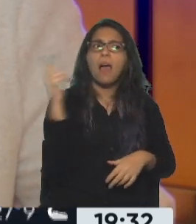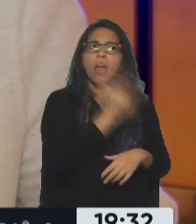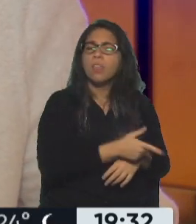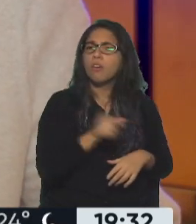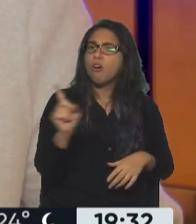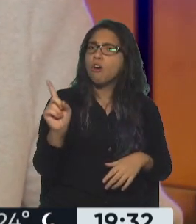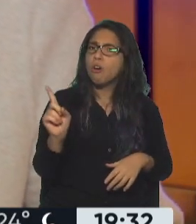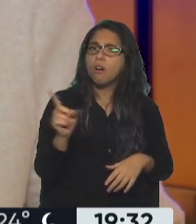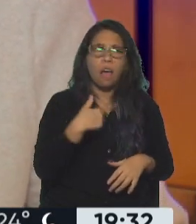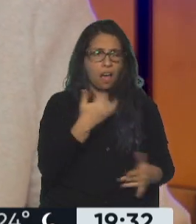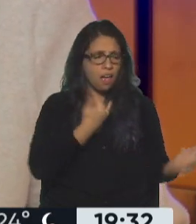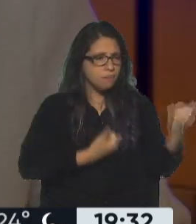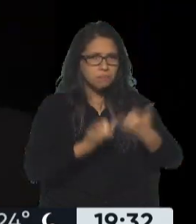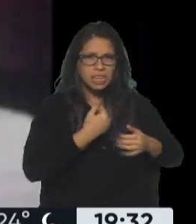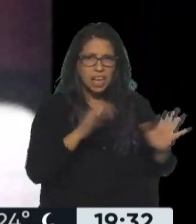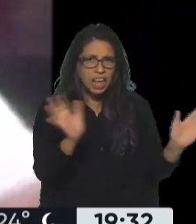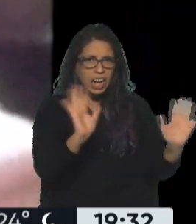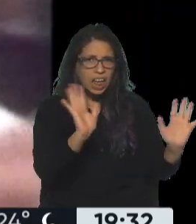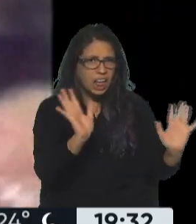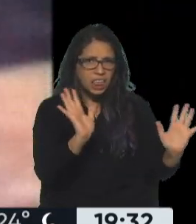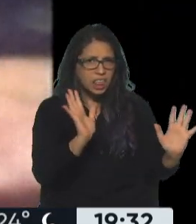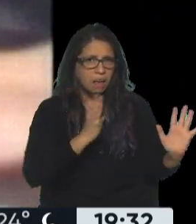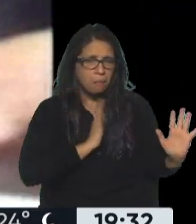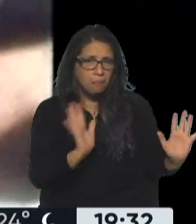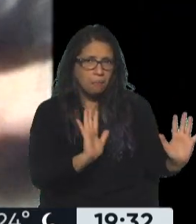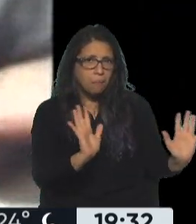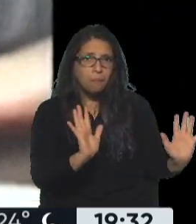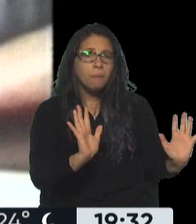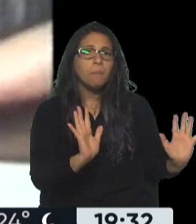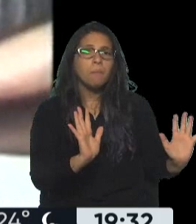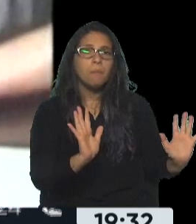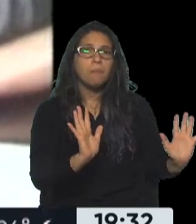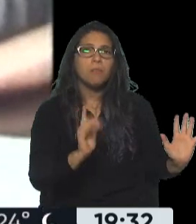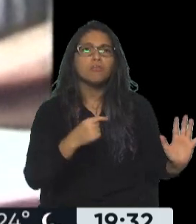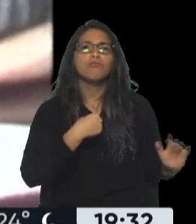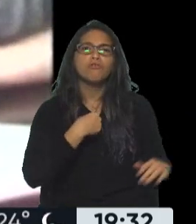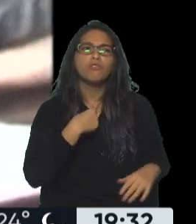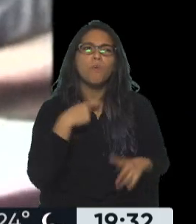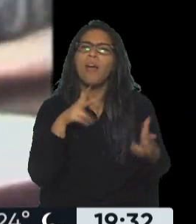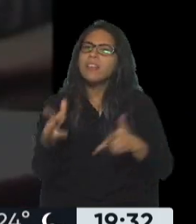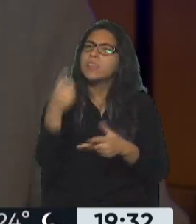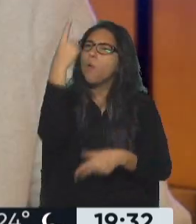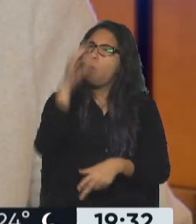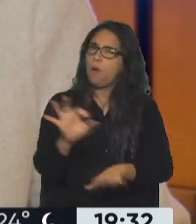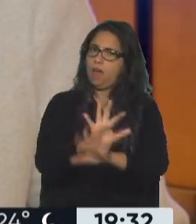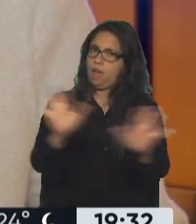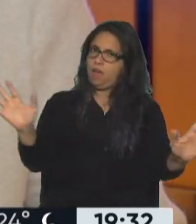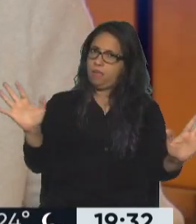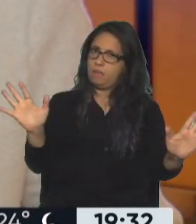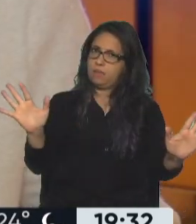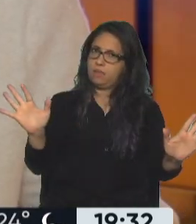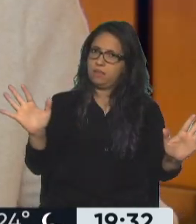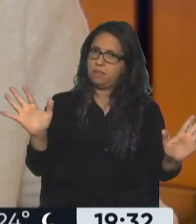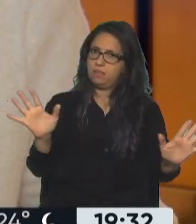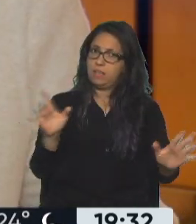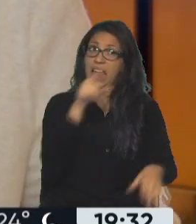y él me dice a mí no tiene que explicarme absolutamente nada yo le voy a decir solamente una cosa ese